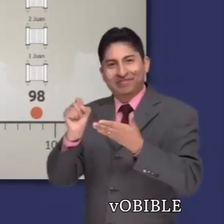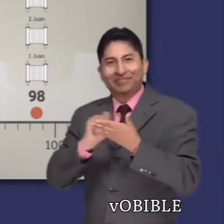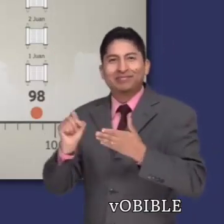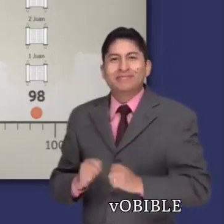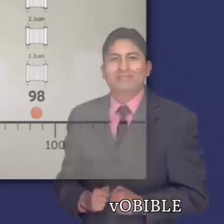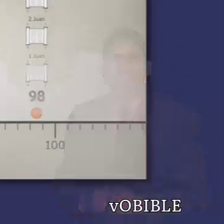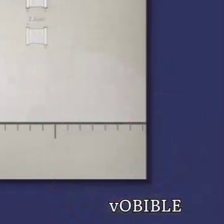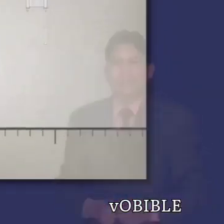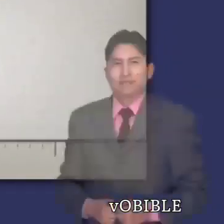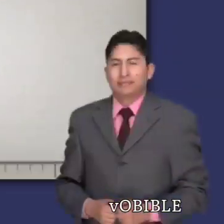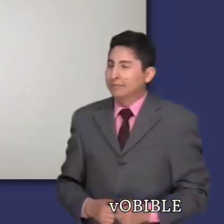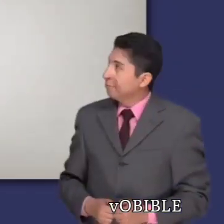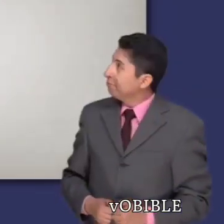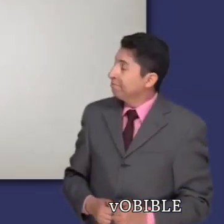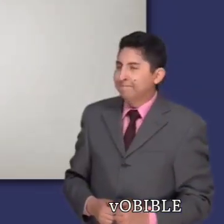en la misma época.